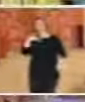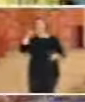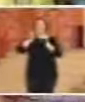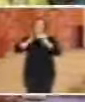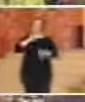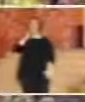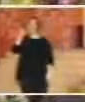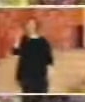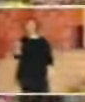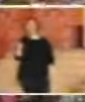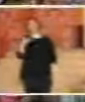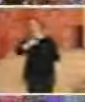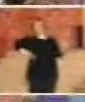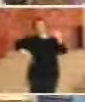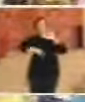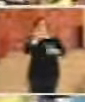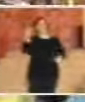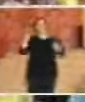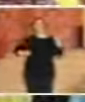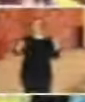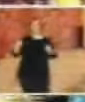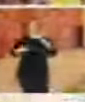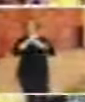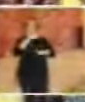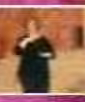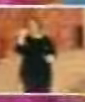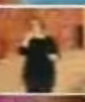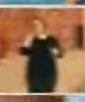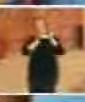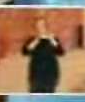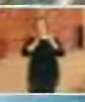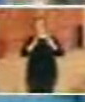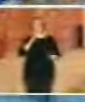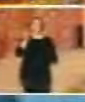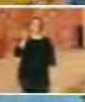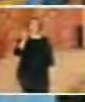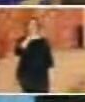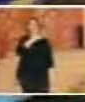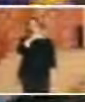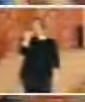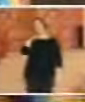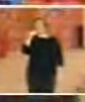terapeuta, que se va por pata. Yo me voy corriendo a la risoterapia, que me vuelva a mi el